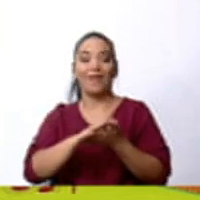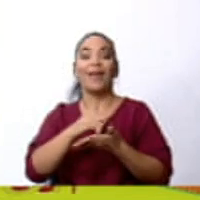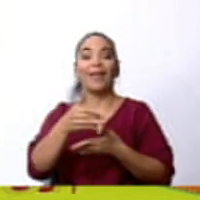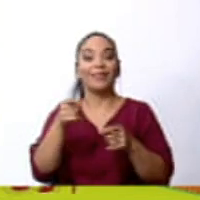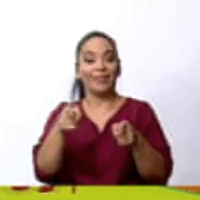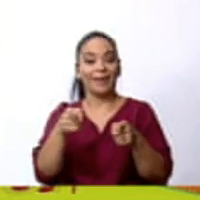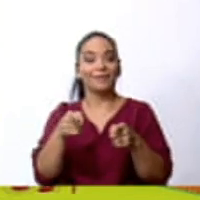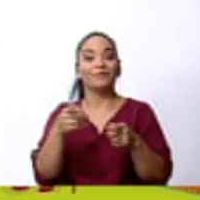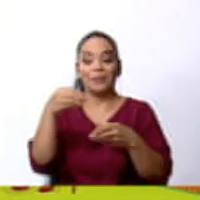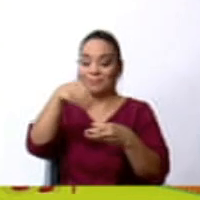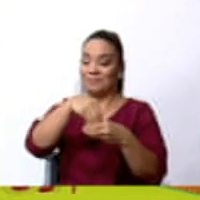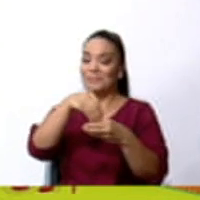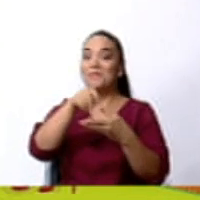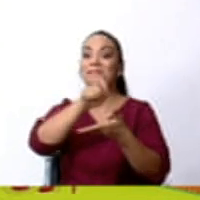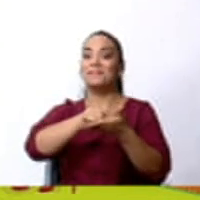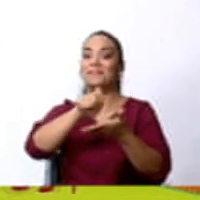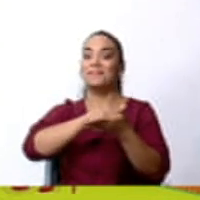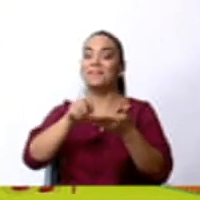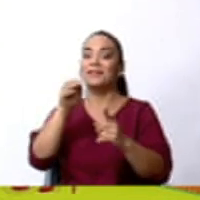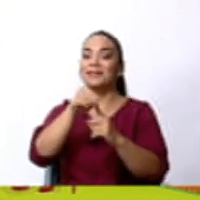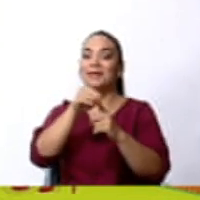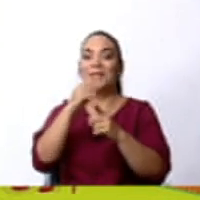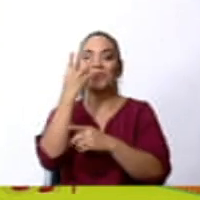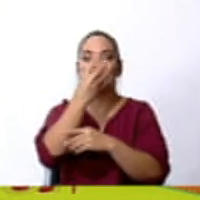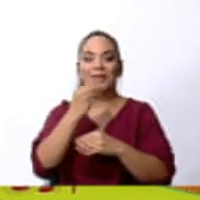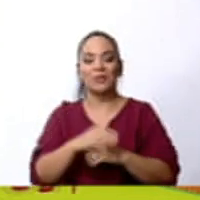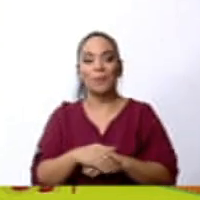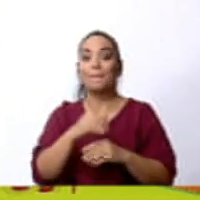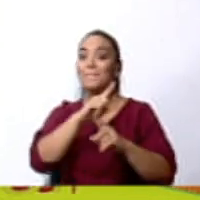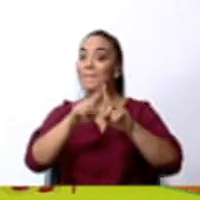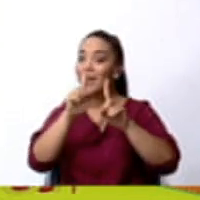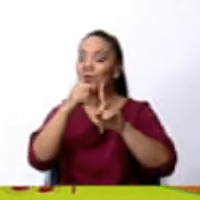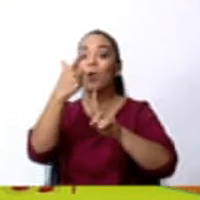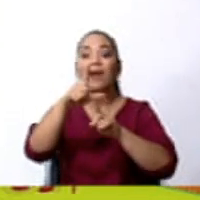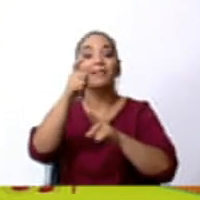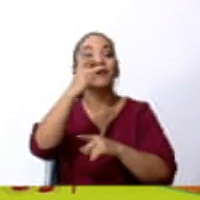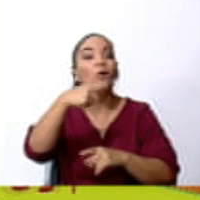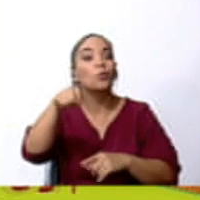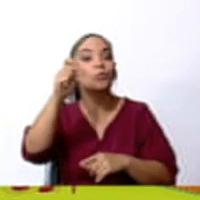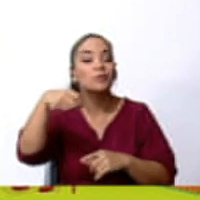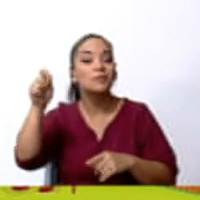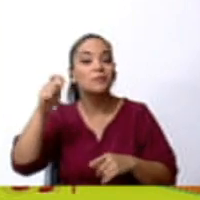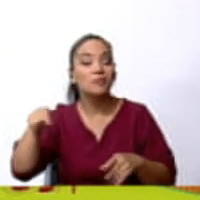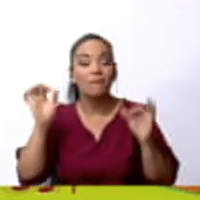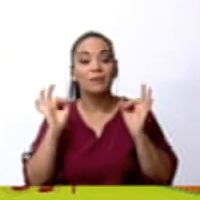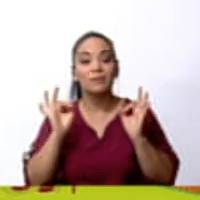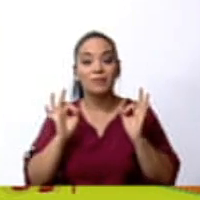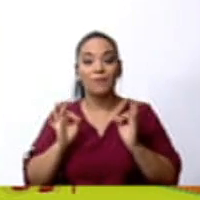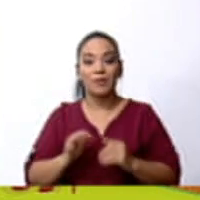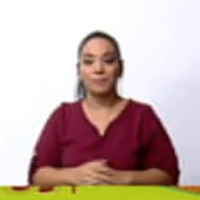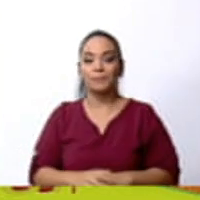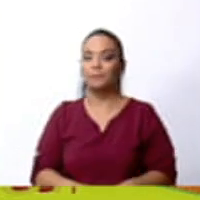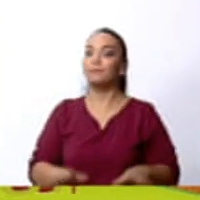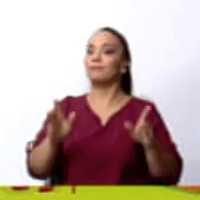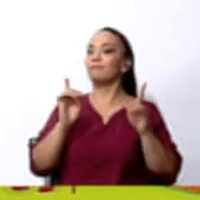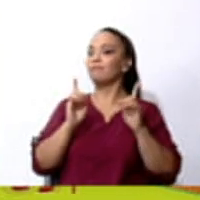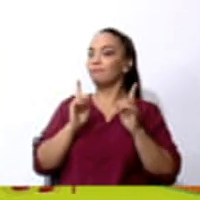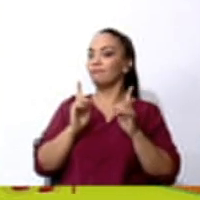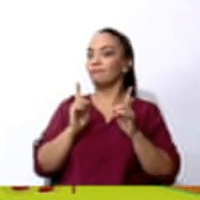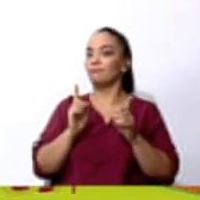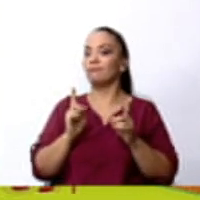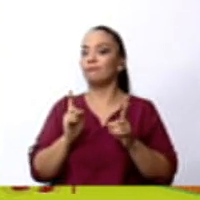algún mensaje que tengan, pero en letra cursiva, ¿les parece? Si probamos. Pero aquí